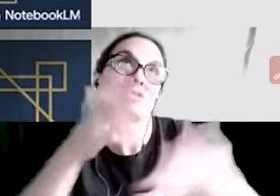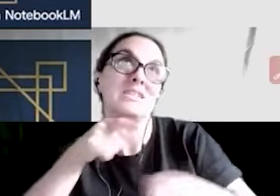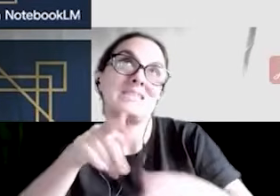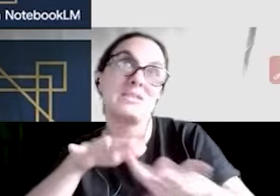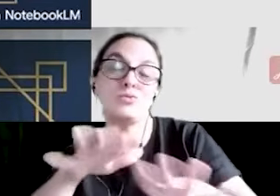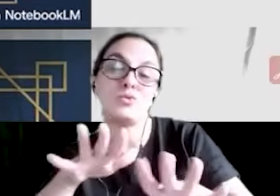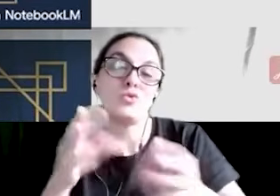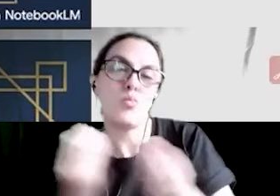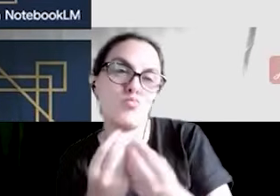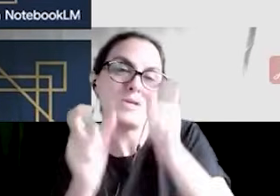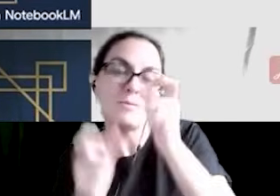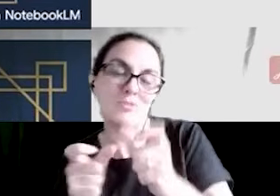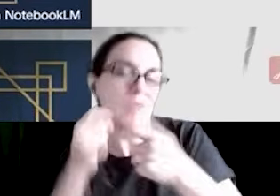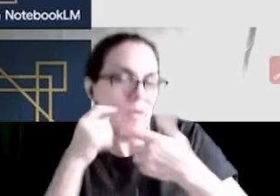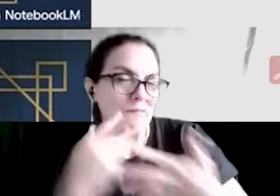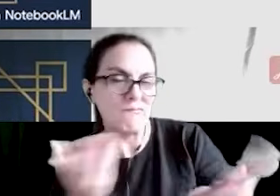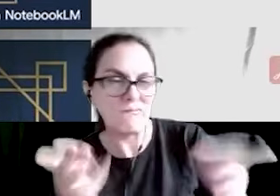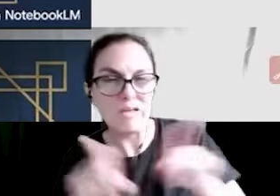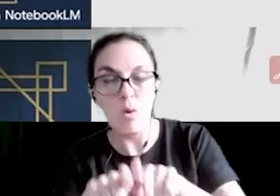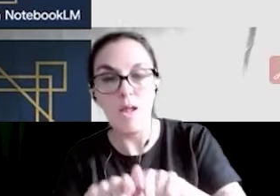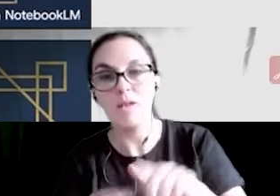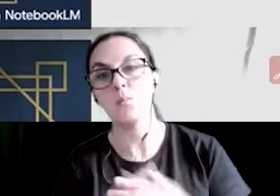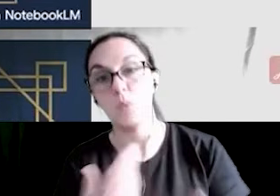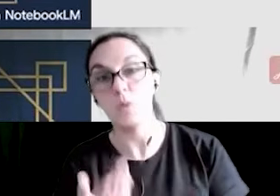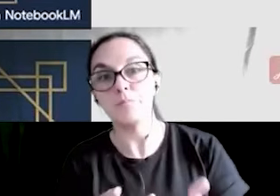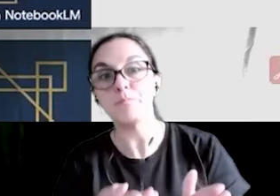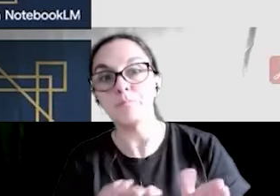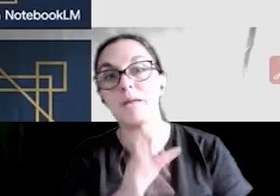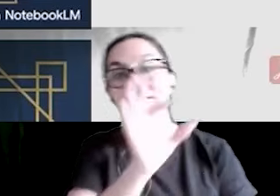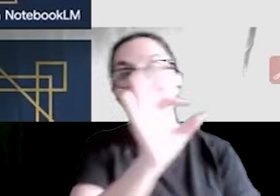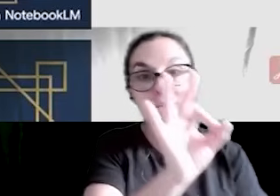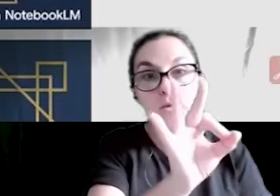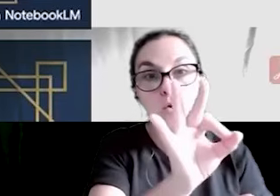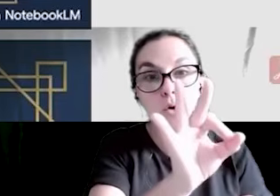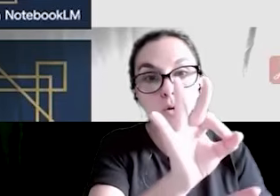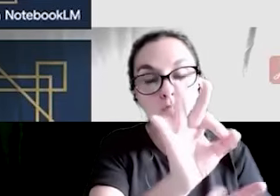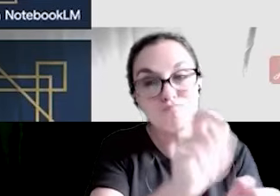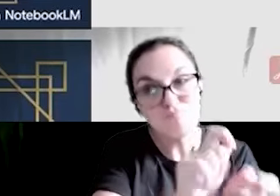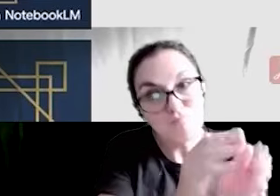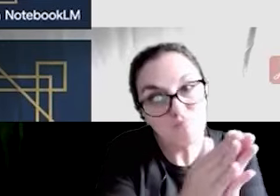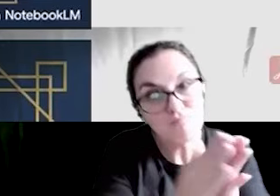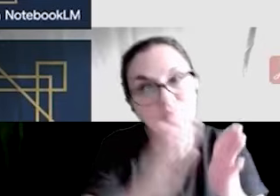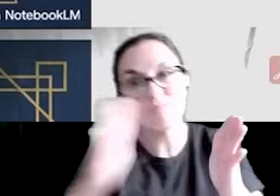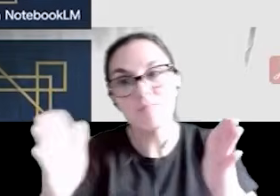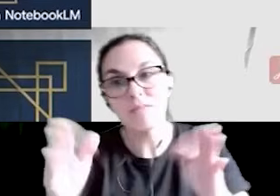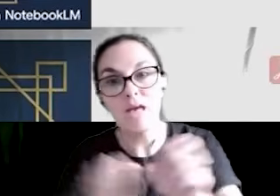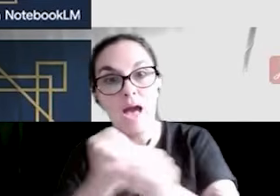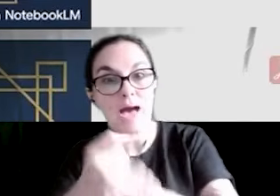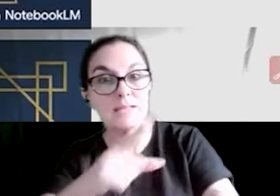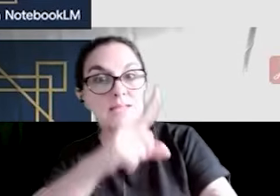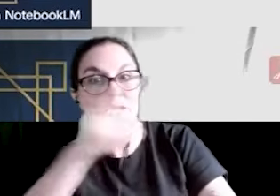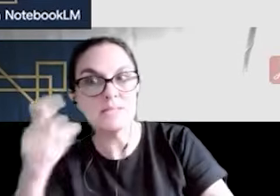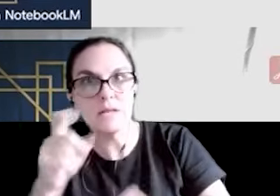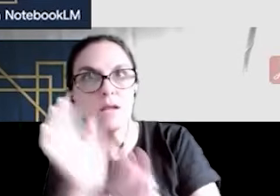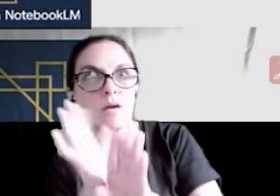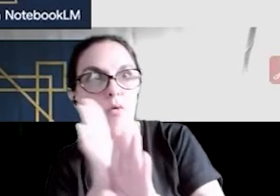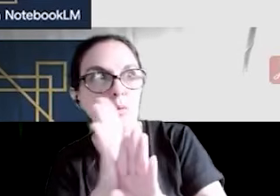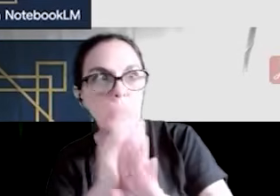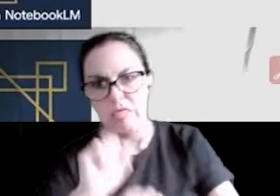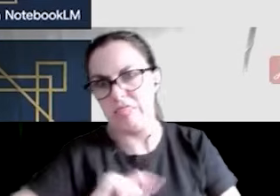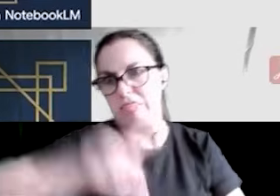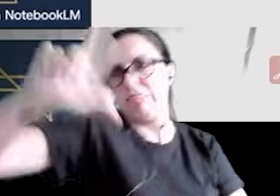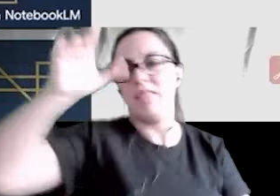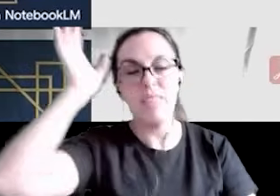y presenta en 100, ya tiene un incremento de más del 100.000%. Entonces, de hecho,